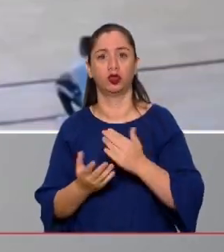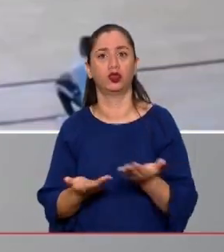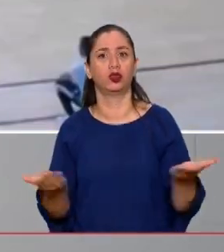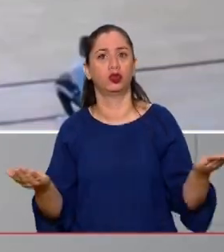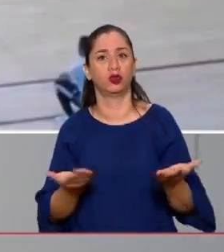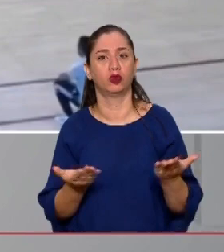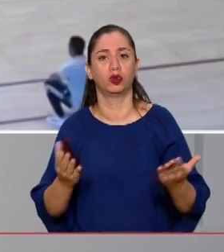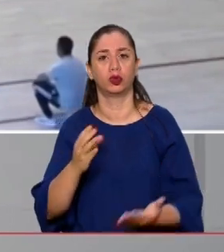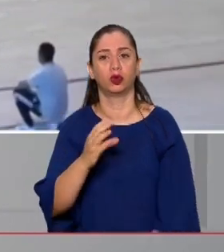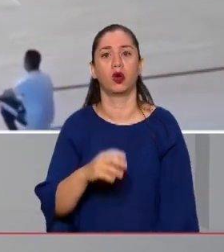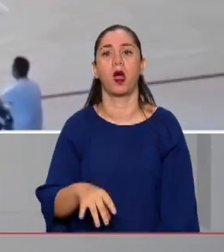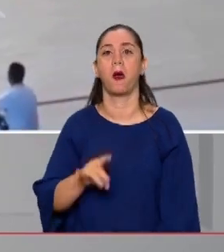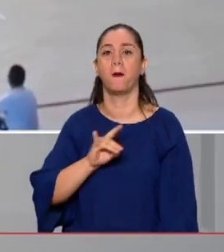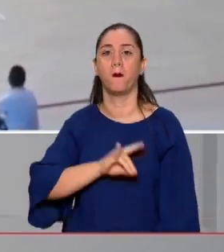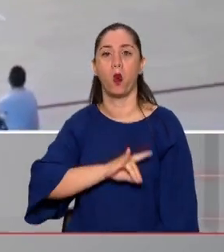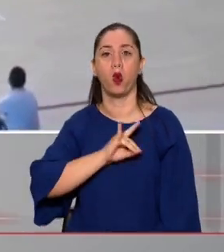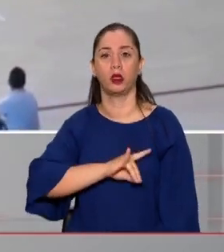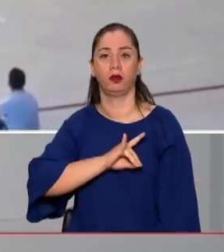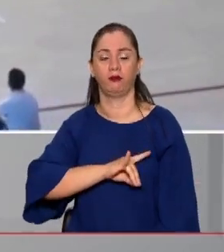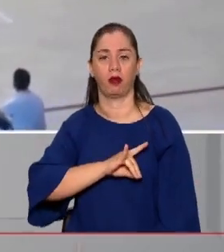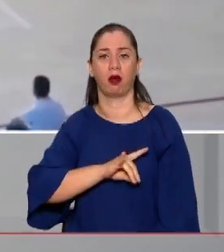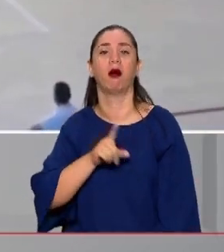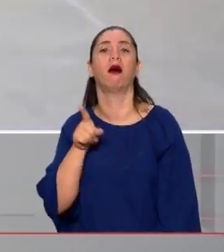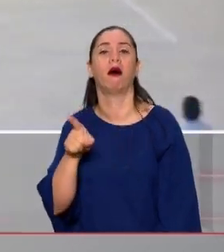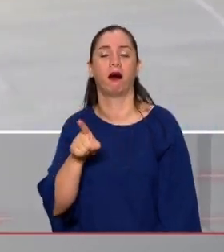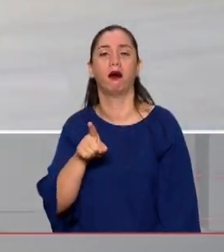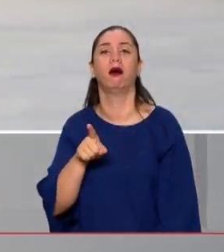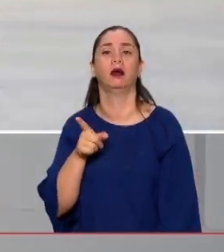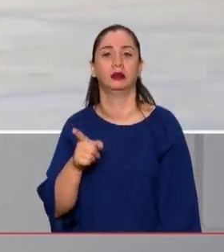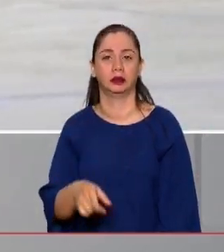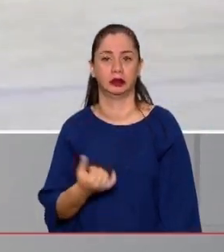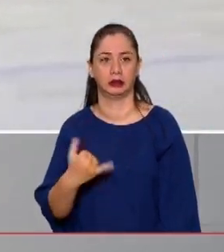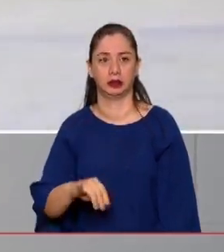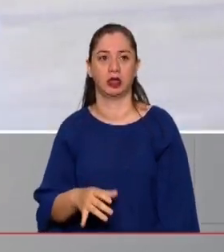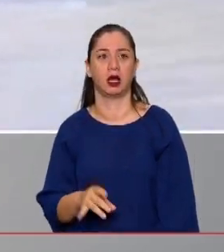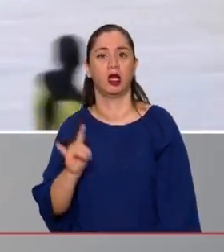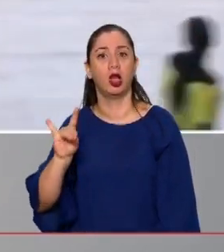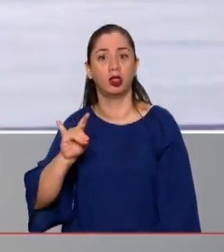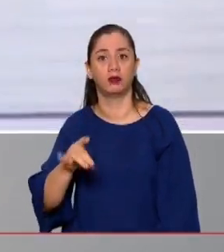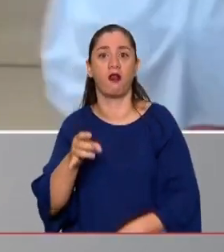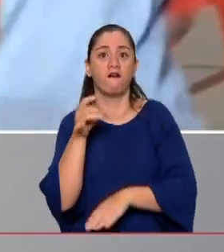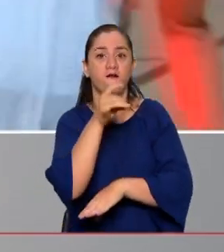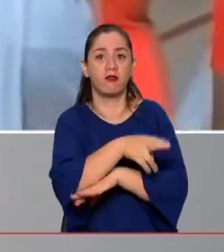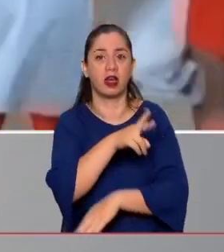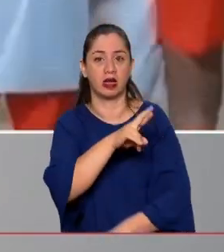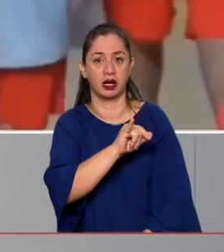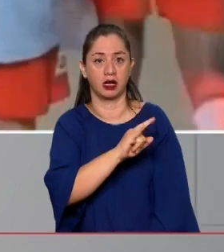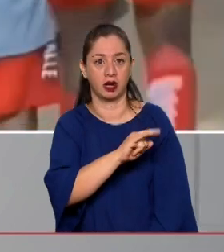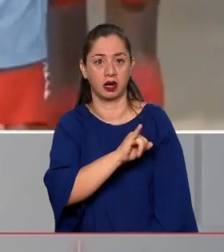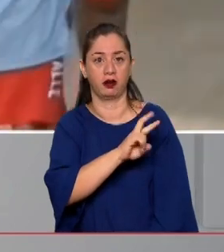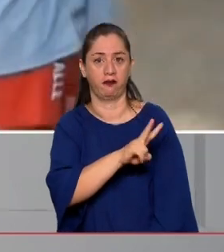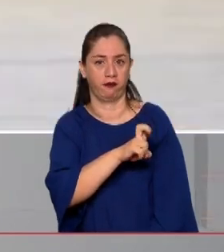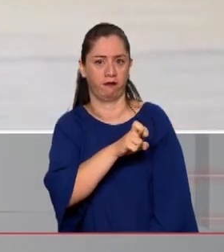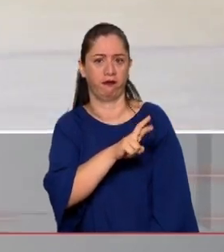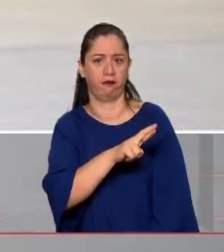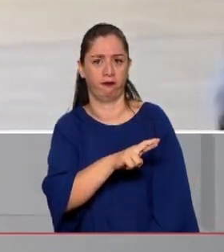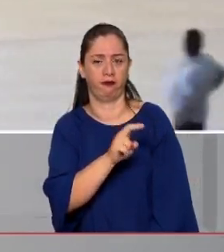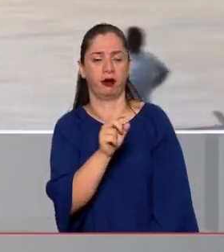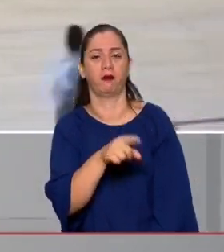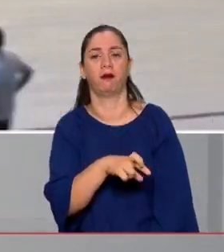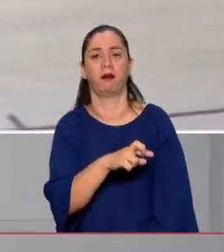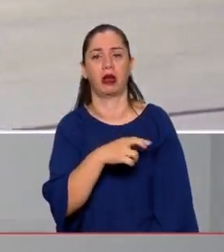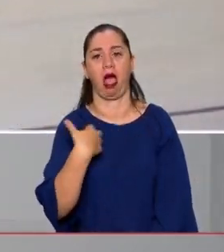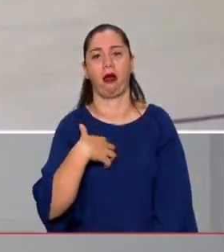En Cochabamba, en Bolivia. El quinteto colombiano le ganó en la final a River Plate de Argentina de manera contundente.